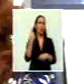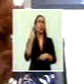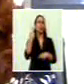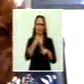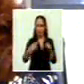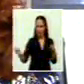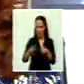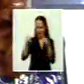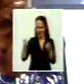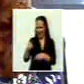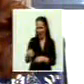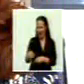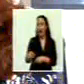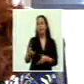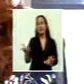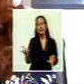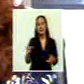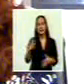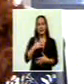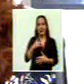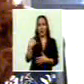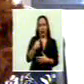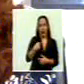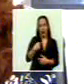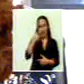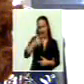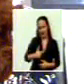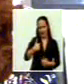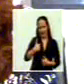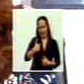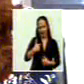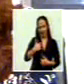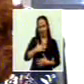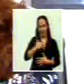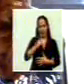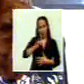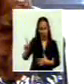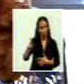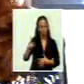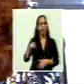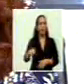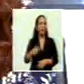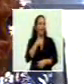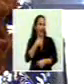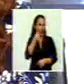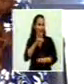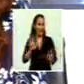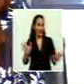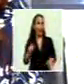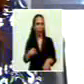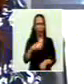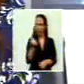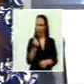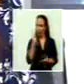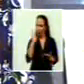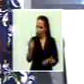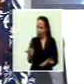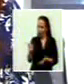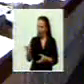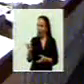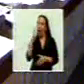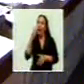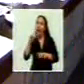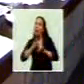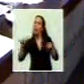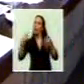a la semana y que bueno, que mucho no nos quiere, a mí en particular. Y quiero finalizar con eso porque también es bueno reconocer cuando sacan algo bueno y voy a contarlo,